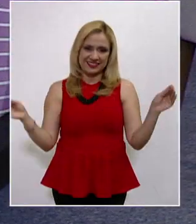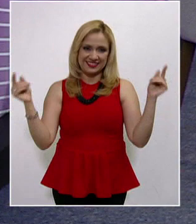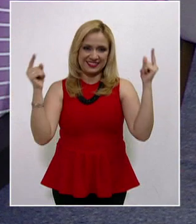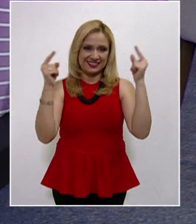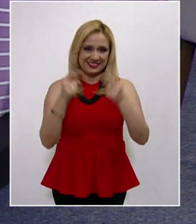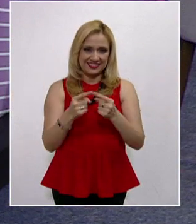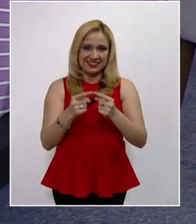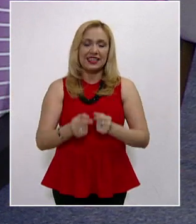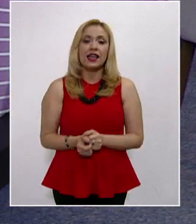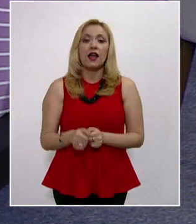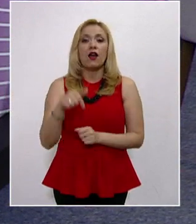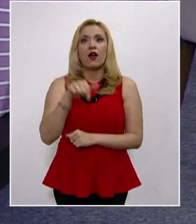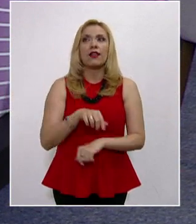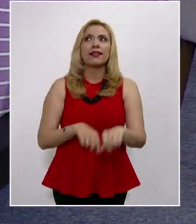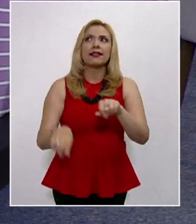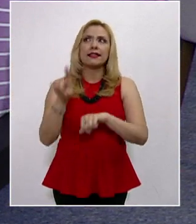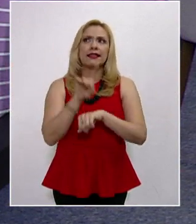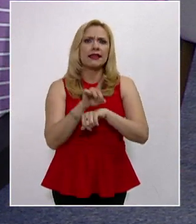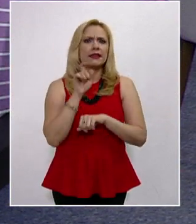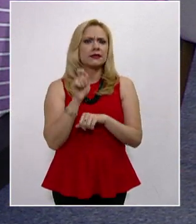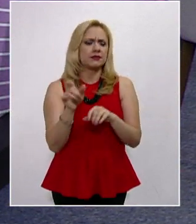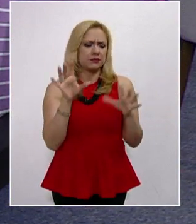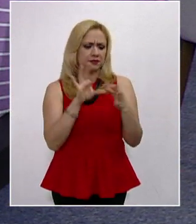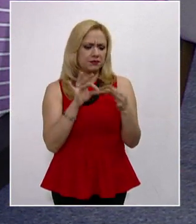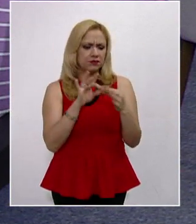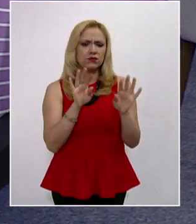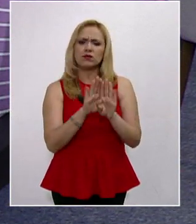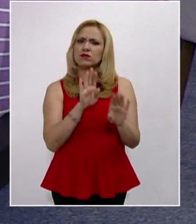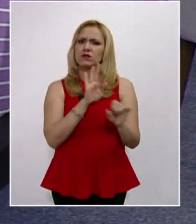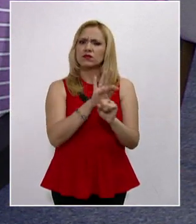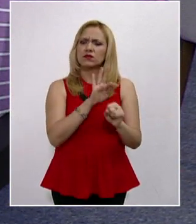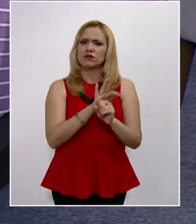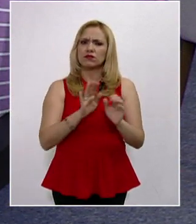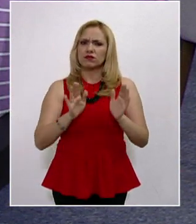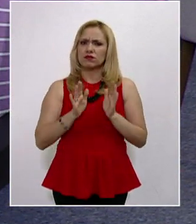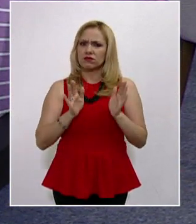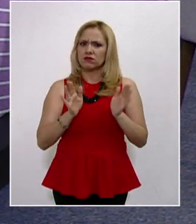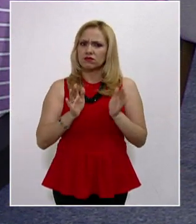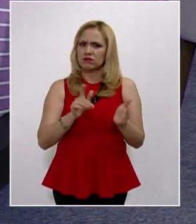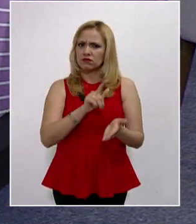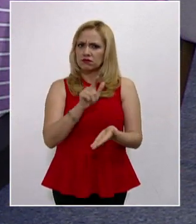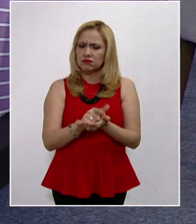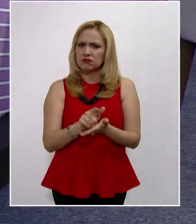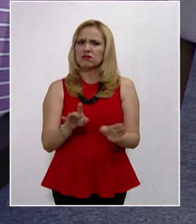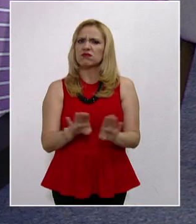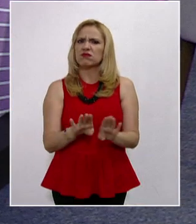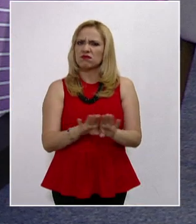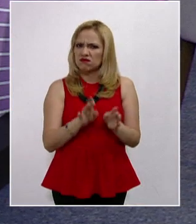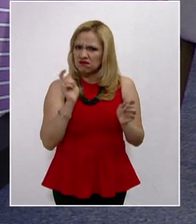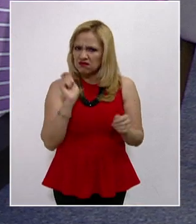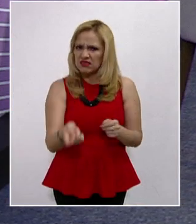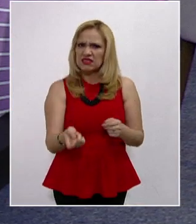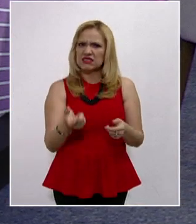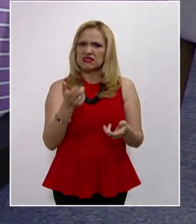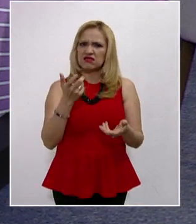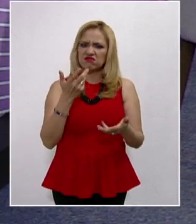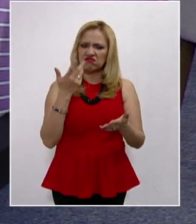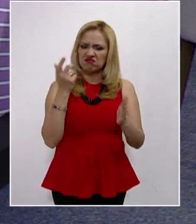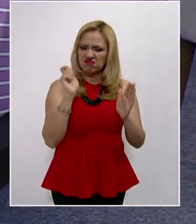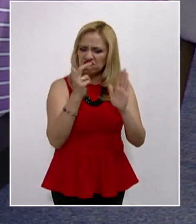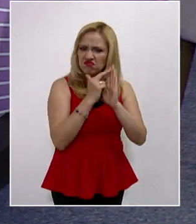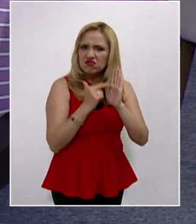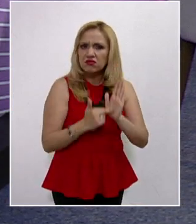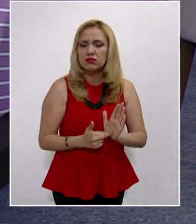día de hoy vamos a platicar sobre el fuero militar y su carácter excepcional y restrictivo. Para platicar de ese tema